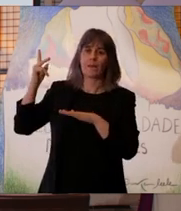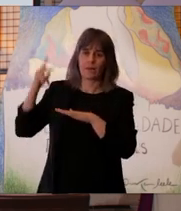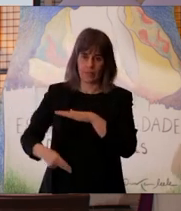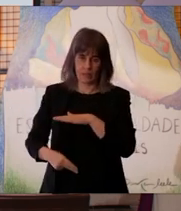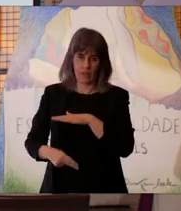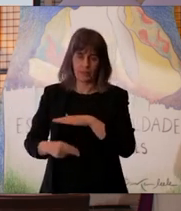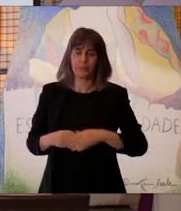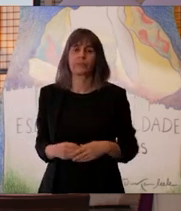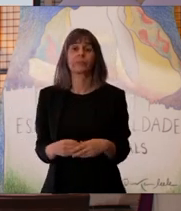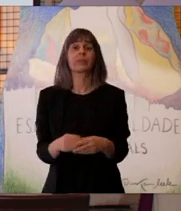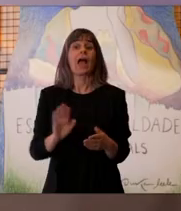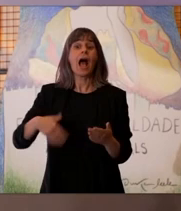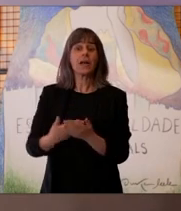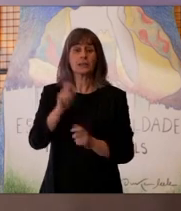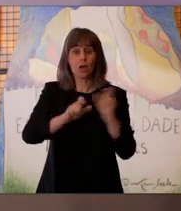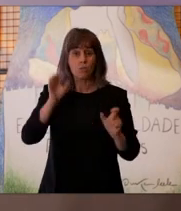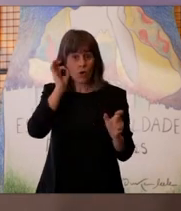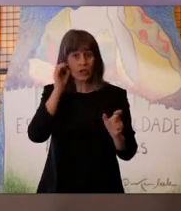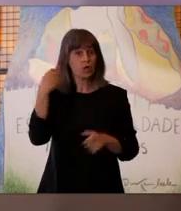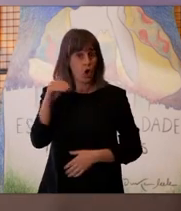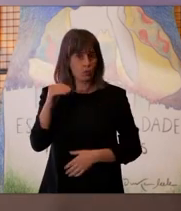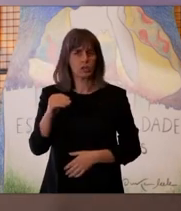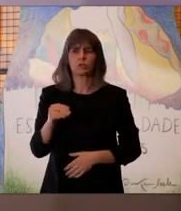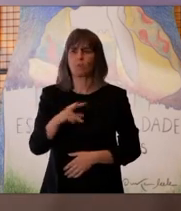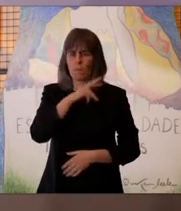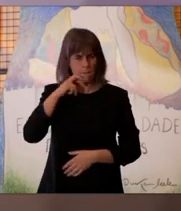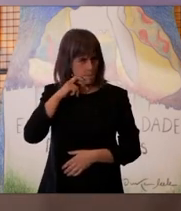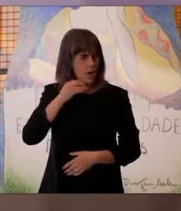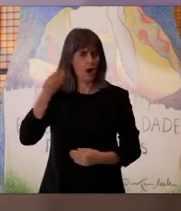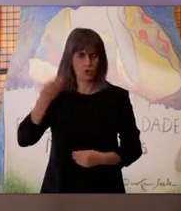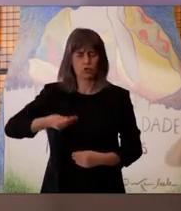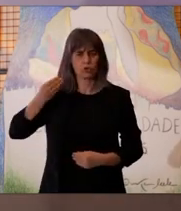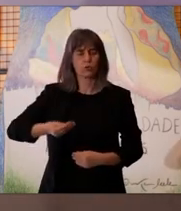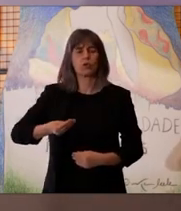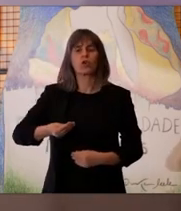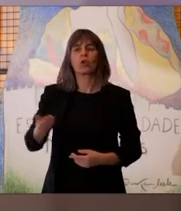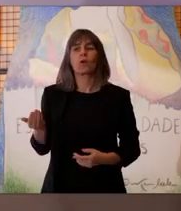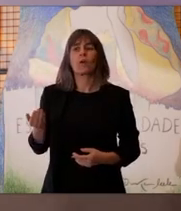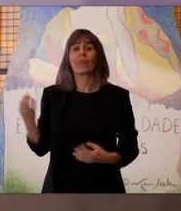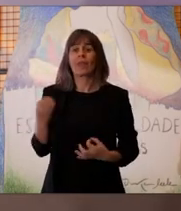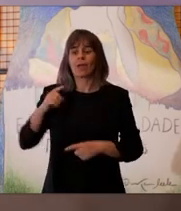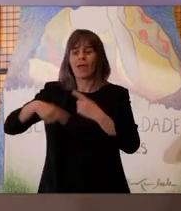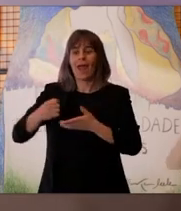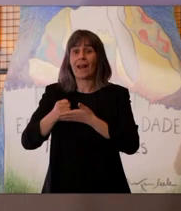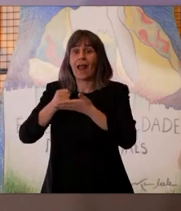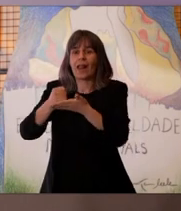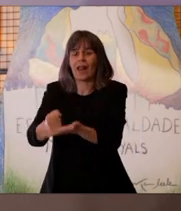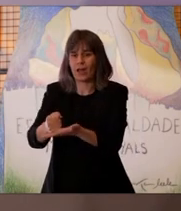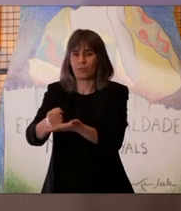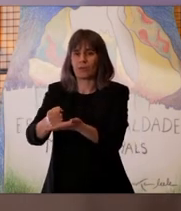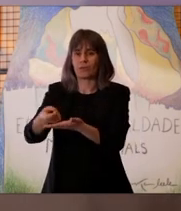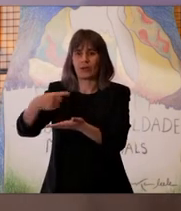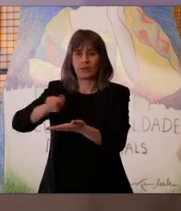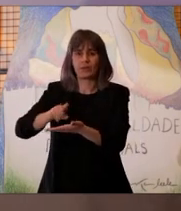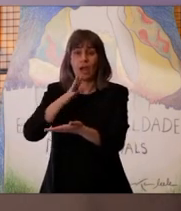de hecho hay mujeres jóvenes valiosísimas que tendrían que ser el relevo que son el relevo que